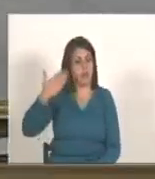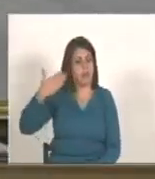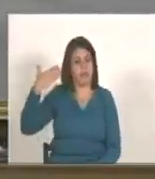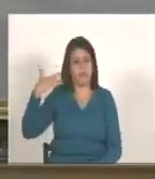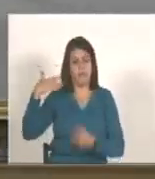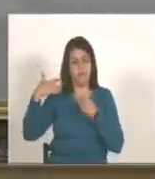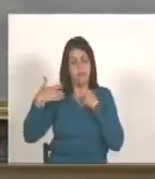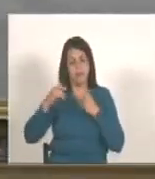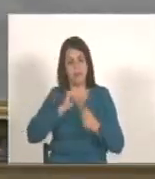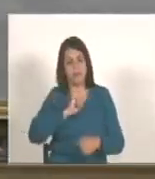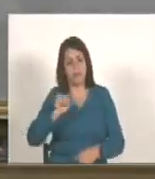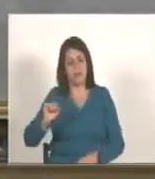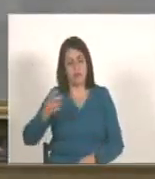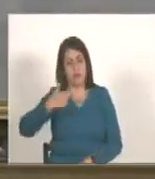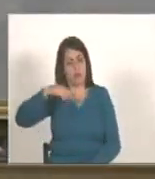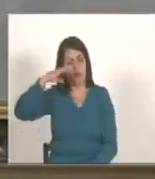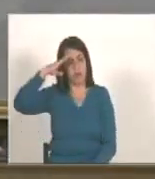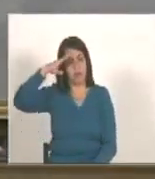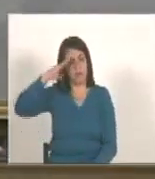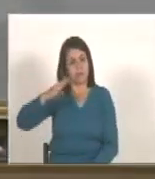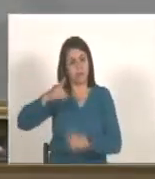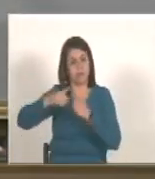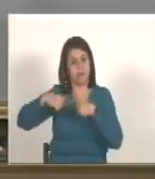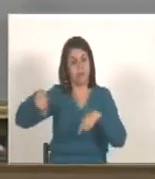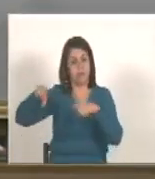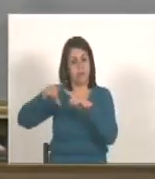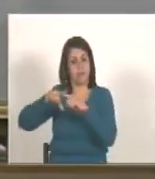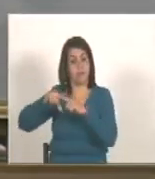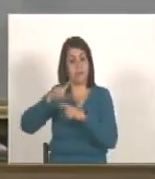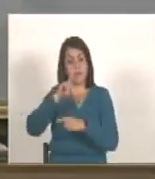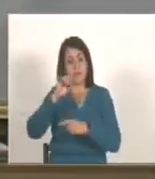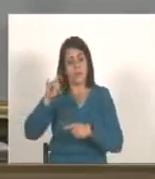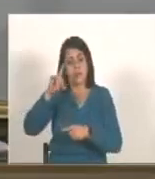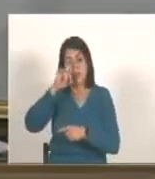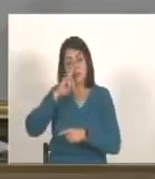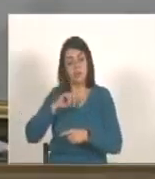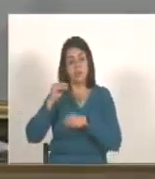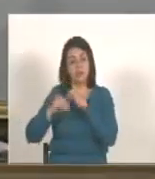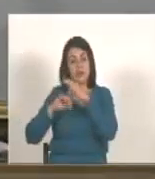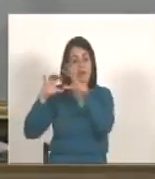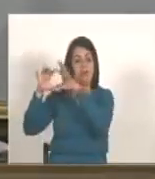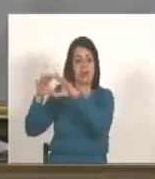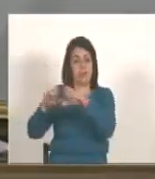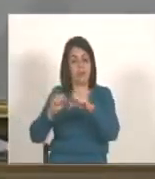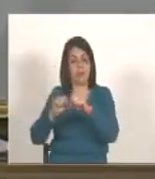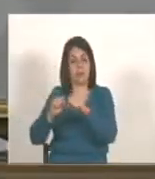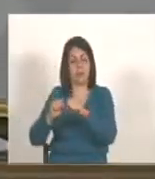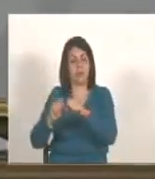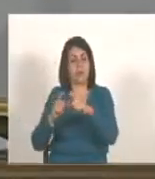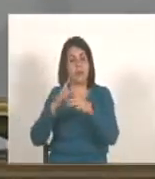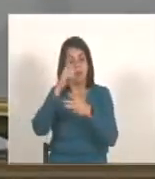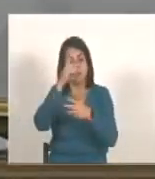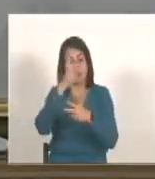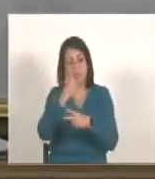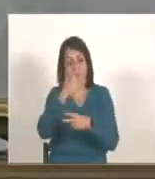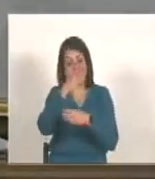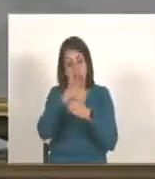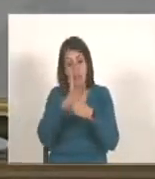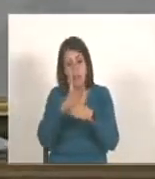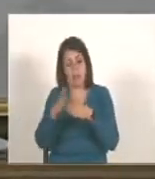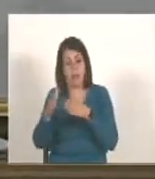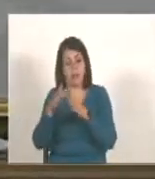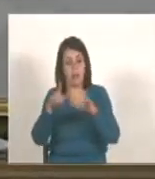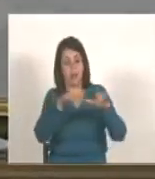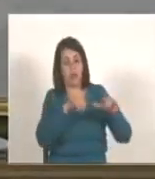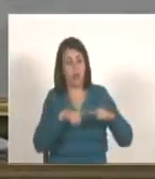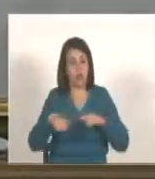dicen que somos un cuartel y en 100 años nos han arrebatado una tercera parte de nuestro